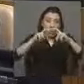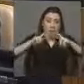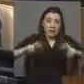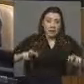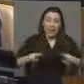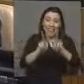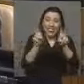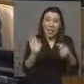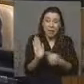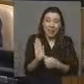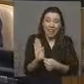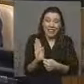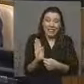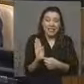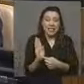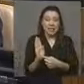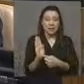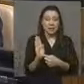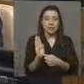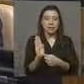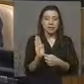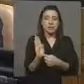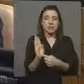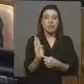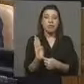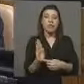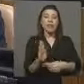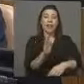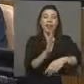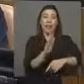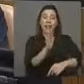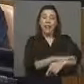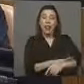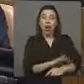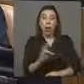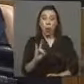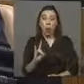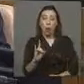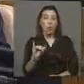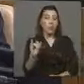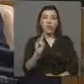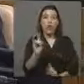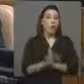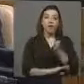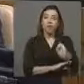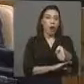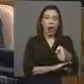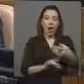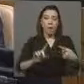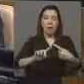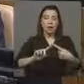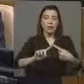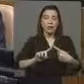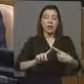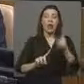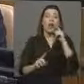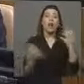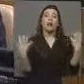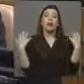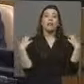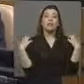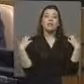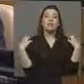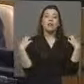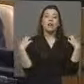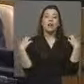sobre esta materia que la derecha, que la oposición, que la UDI en particular, haya participado. Es responsabilidad